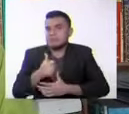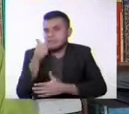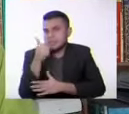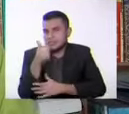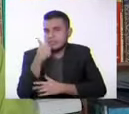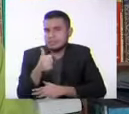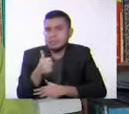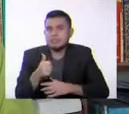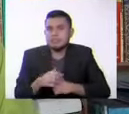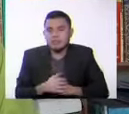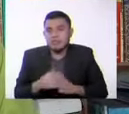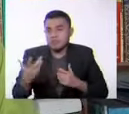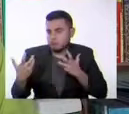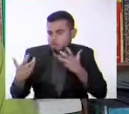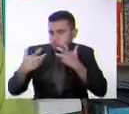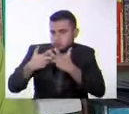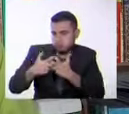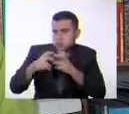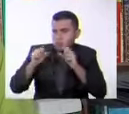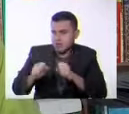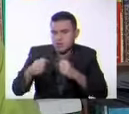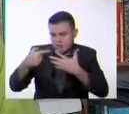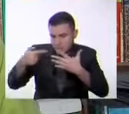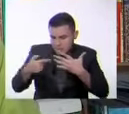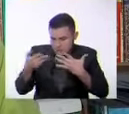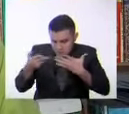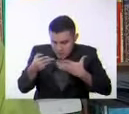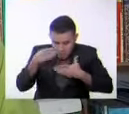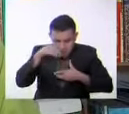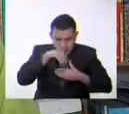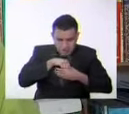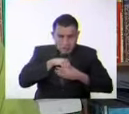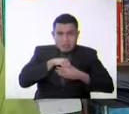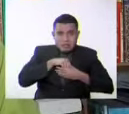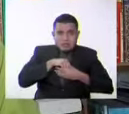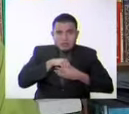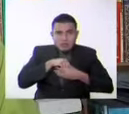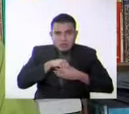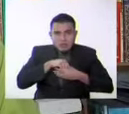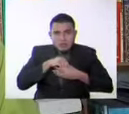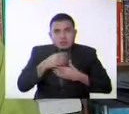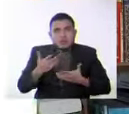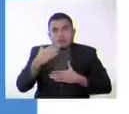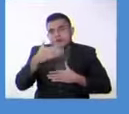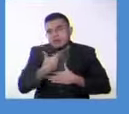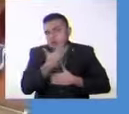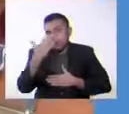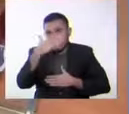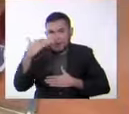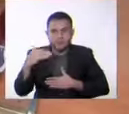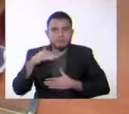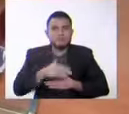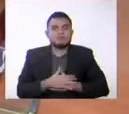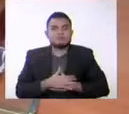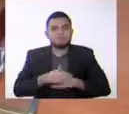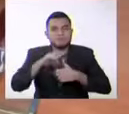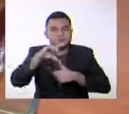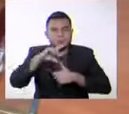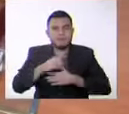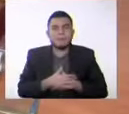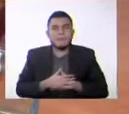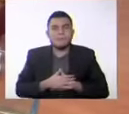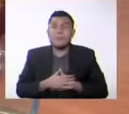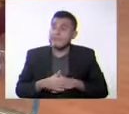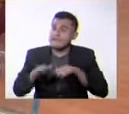pueden comenzar ya a ser adoptadas dentro de cada país de la región. Como hemos podido notar gracias